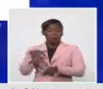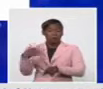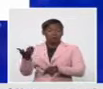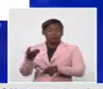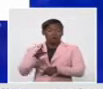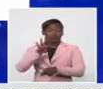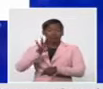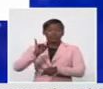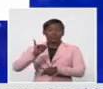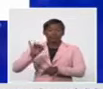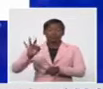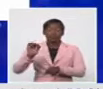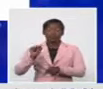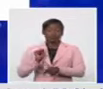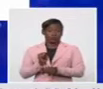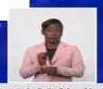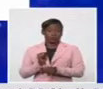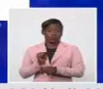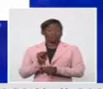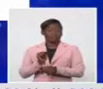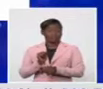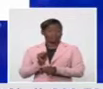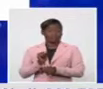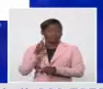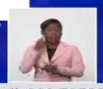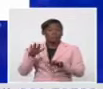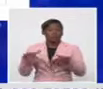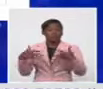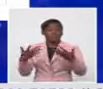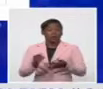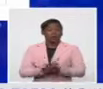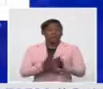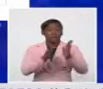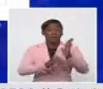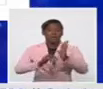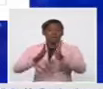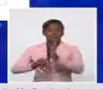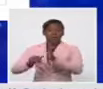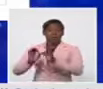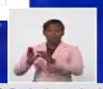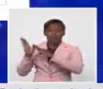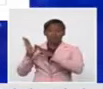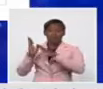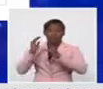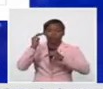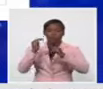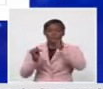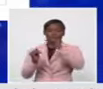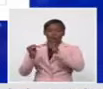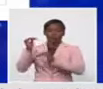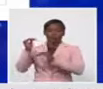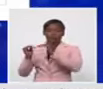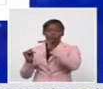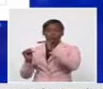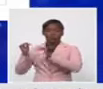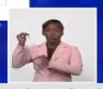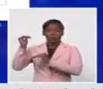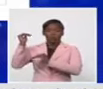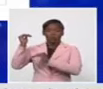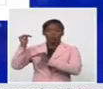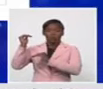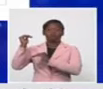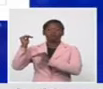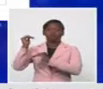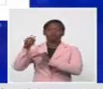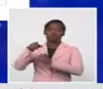468, y que por meses este año el que habíamos tenido más alto, que era